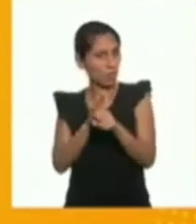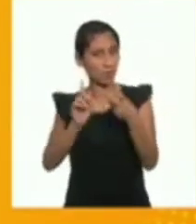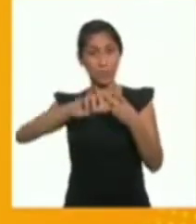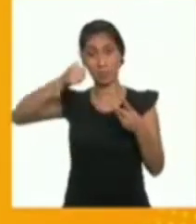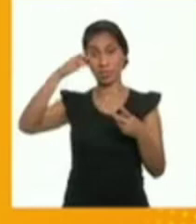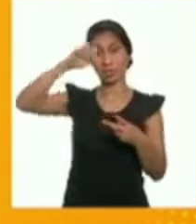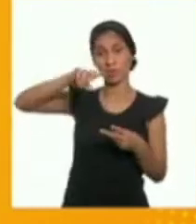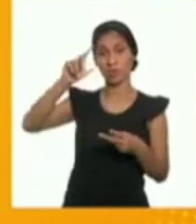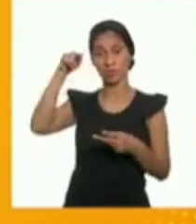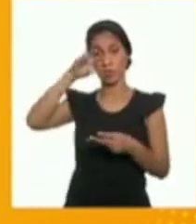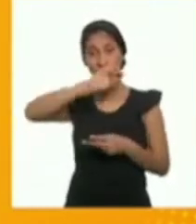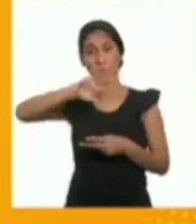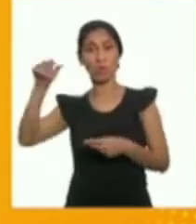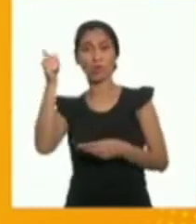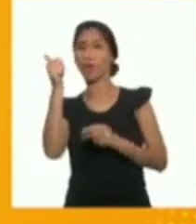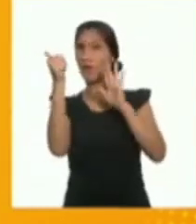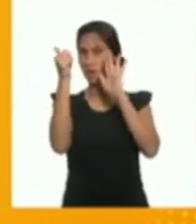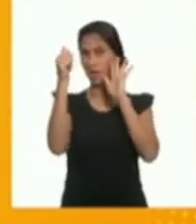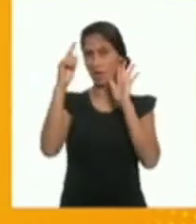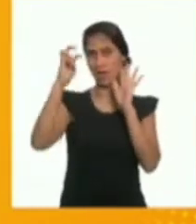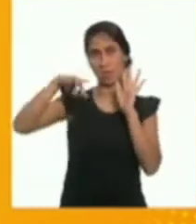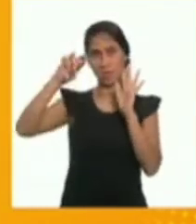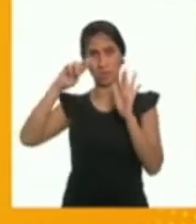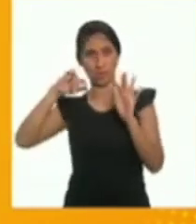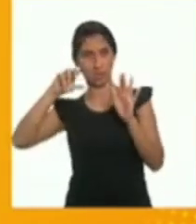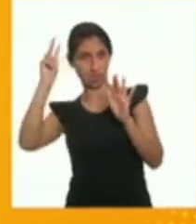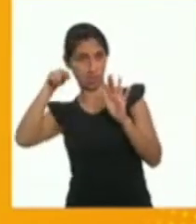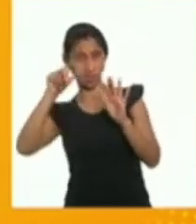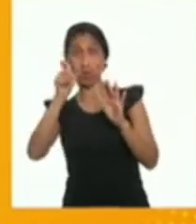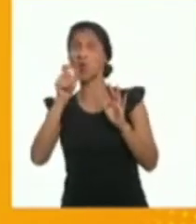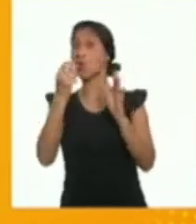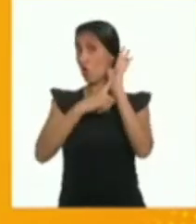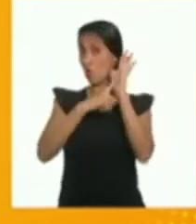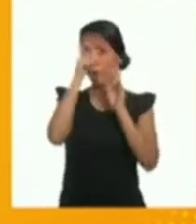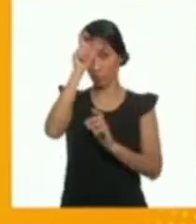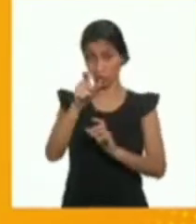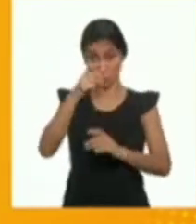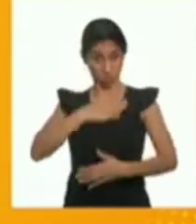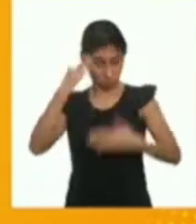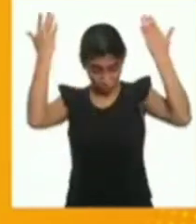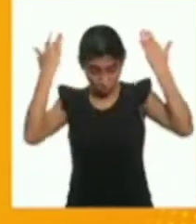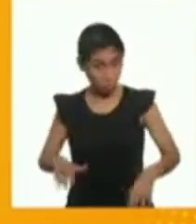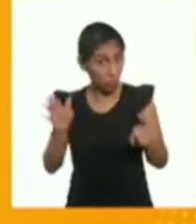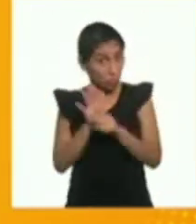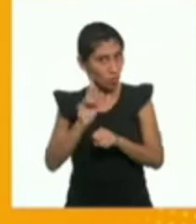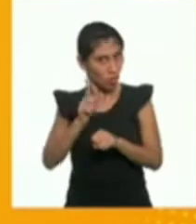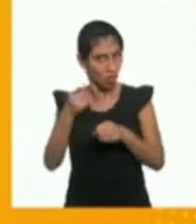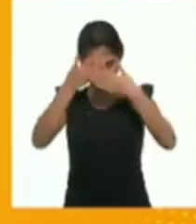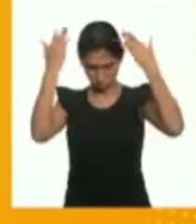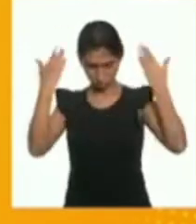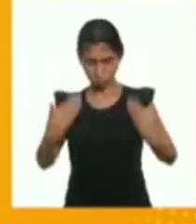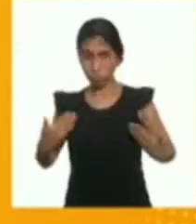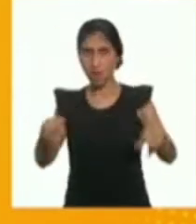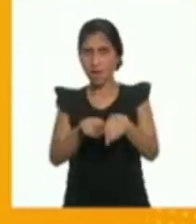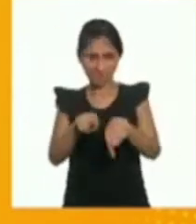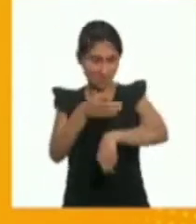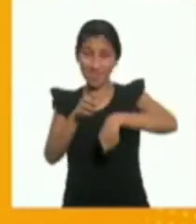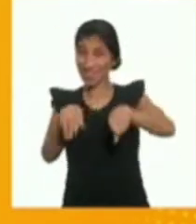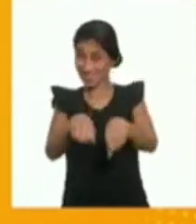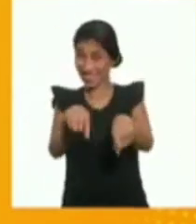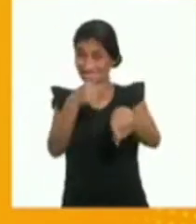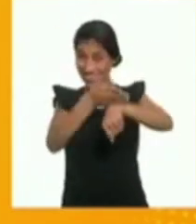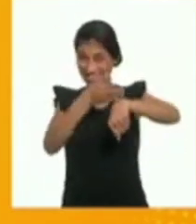narrativo es el plano americano. Aquí ya no vemos al personaje completo, ¿no? No, el corte del plano americano es más o menos a la altura de las